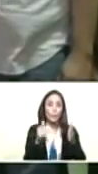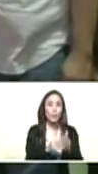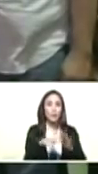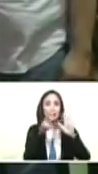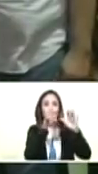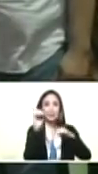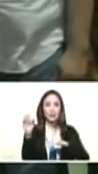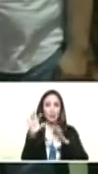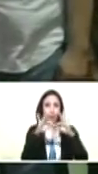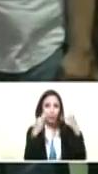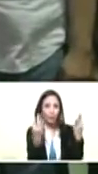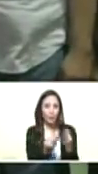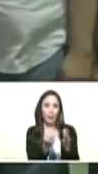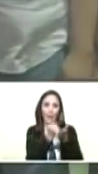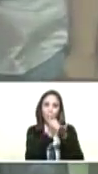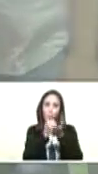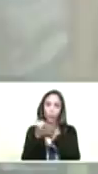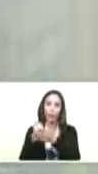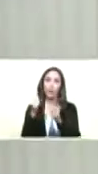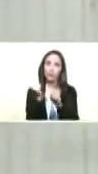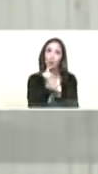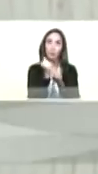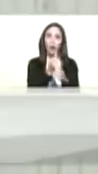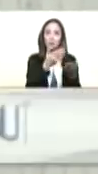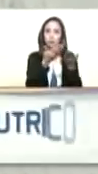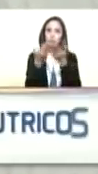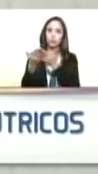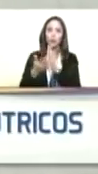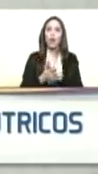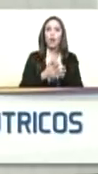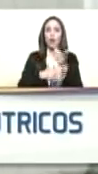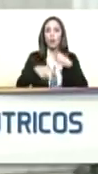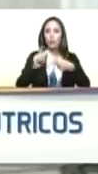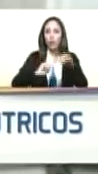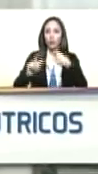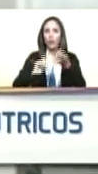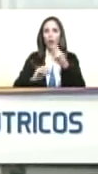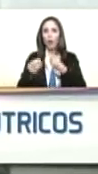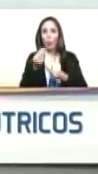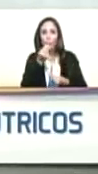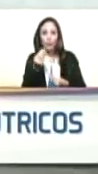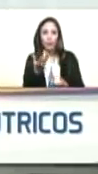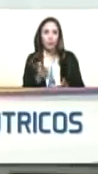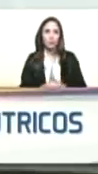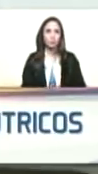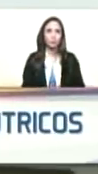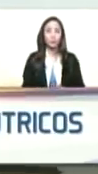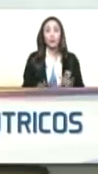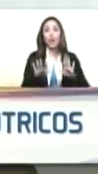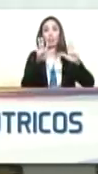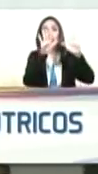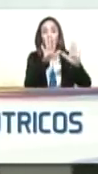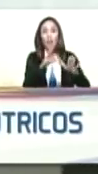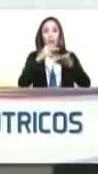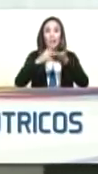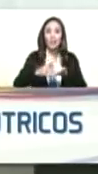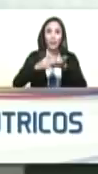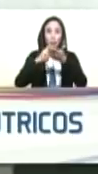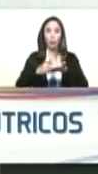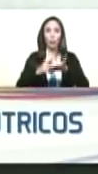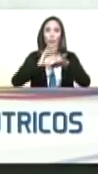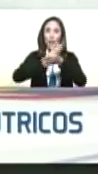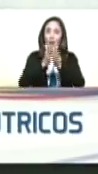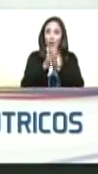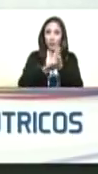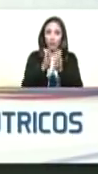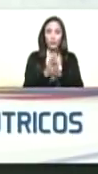que esta empresa satisface de manera permanente, otorgándole 10 kilos de harina mensuales, lo cual,